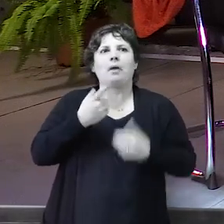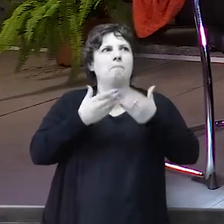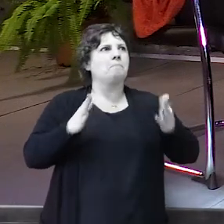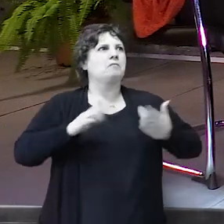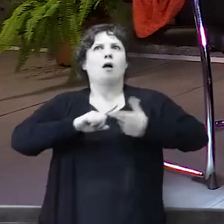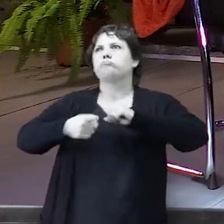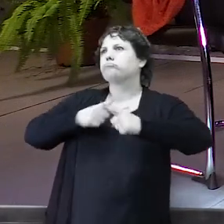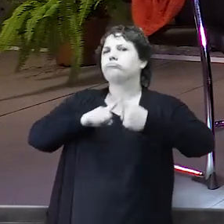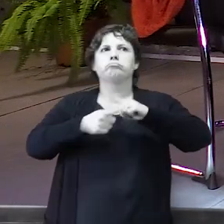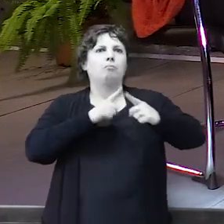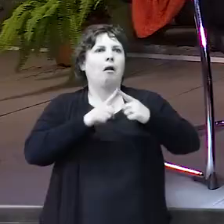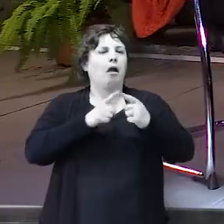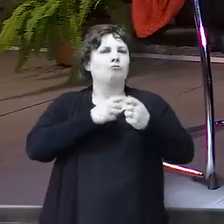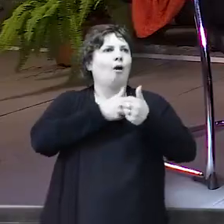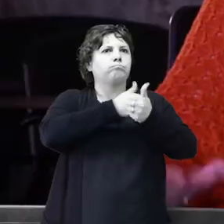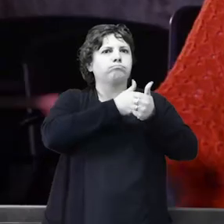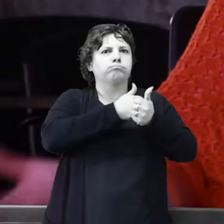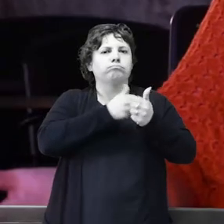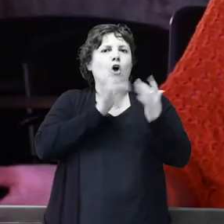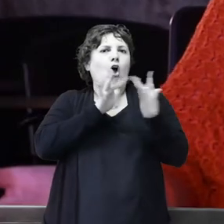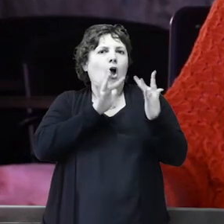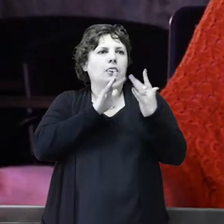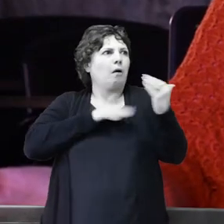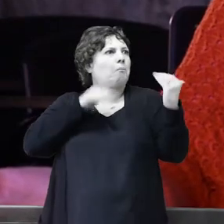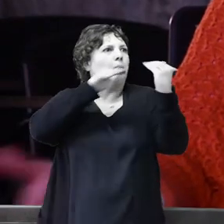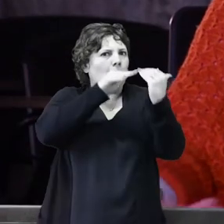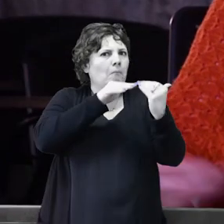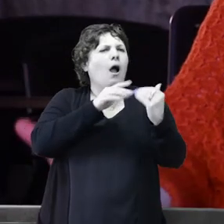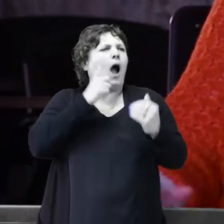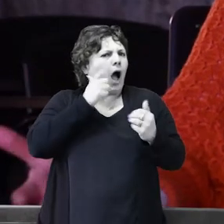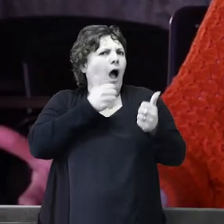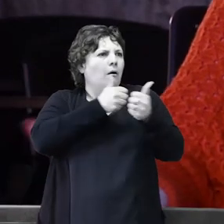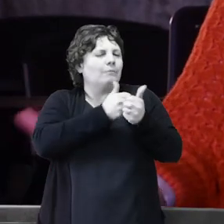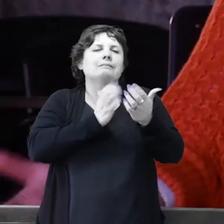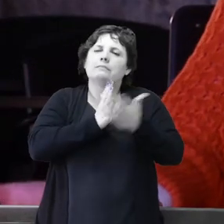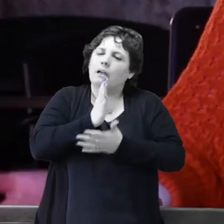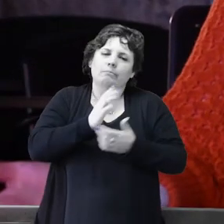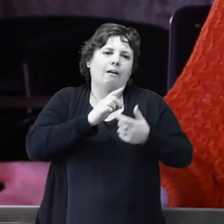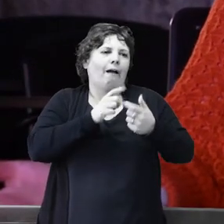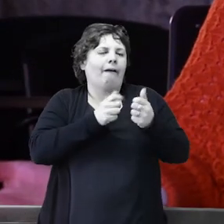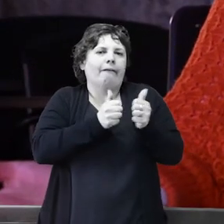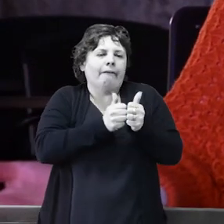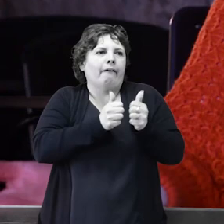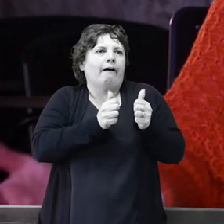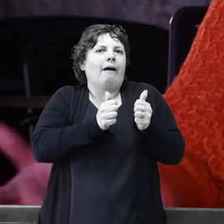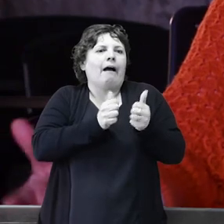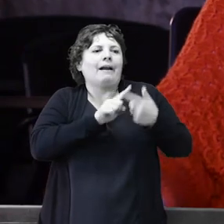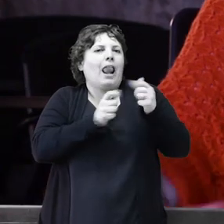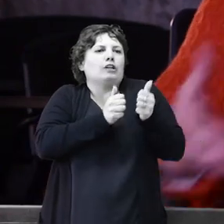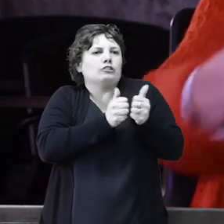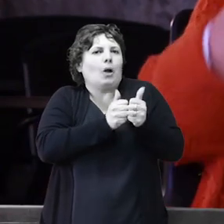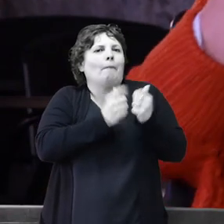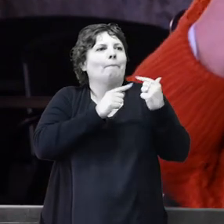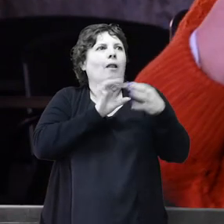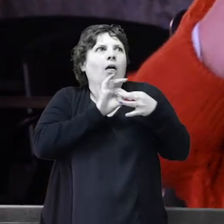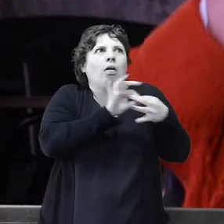relacionarse en vínculos que necesariamente tienen un lazo de dependencia, porque toda relación implica un tipo de dependencia, pero un tipo de